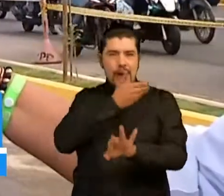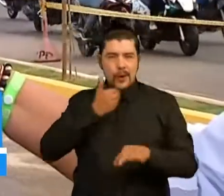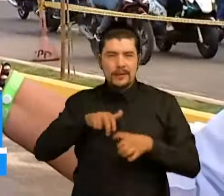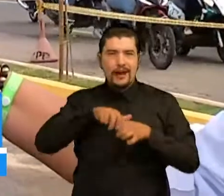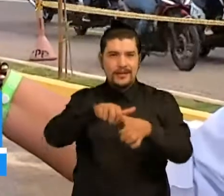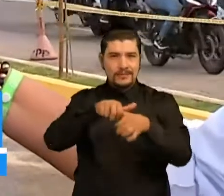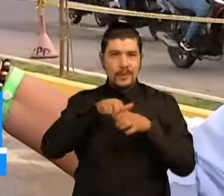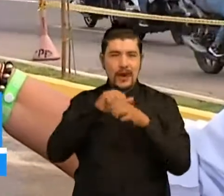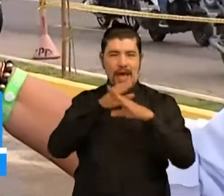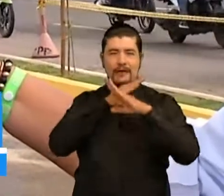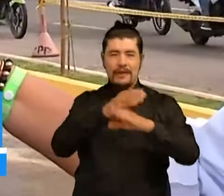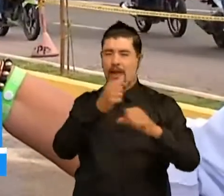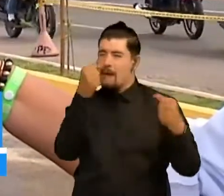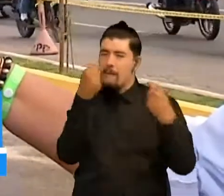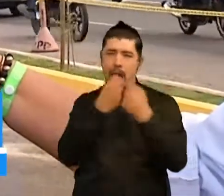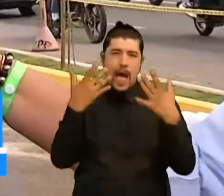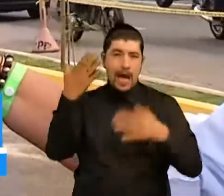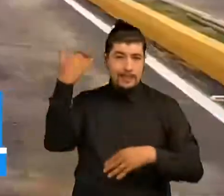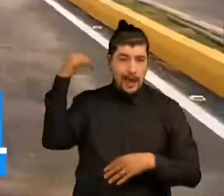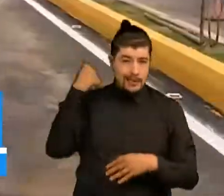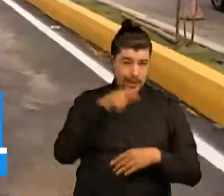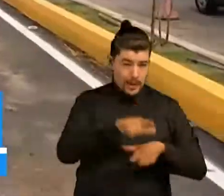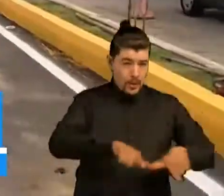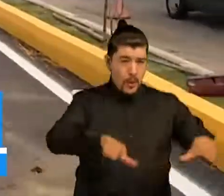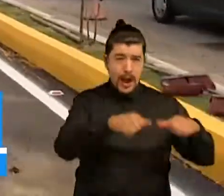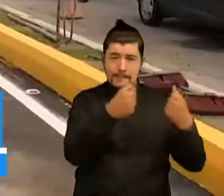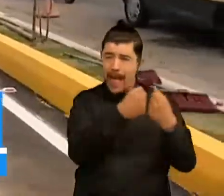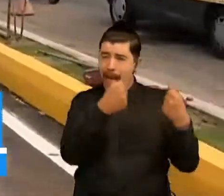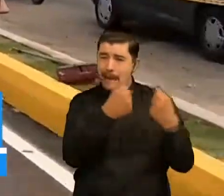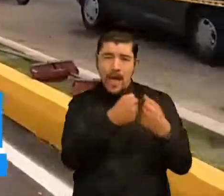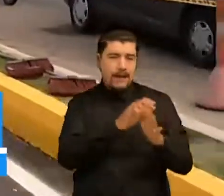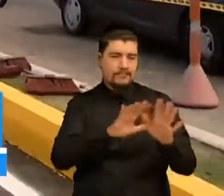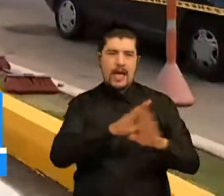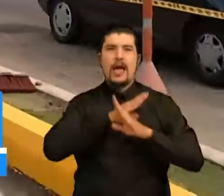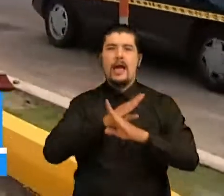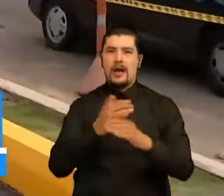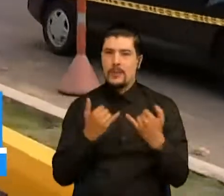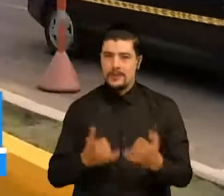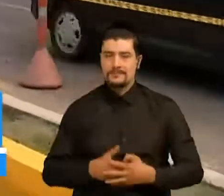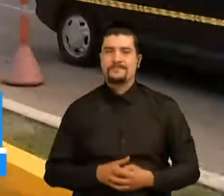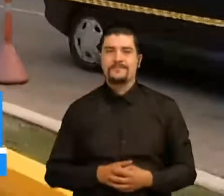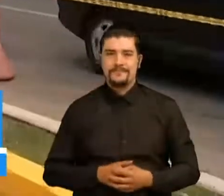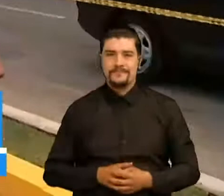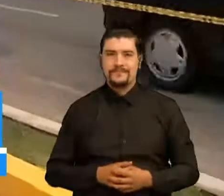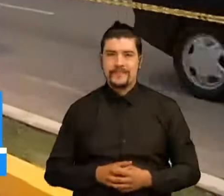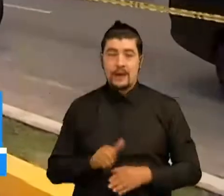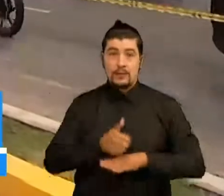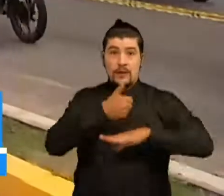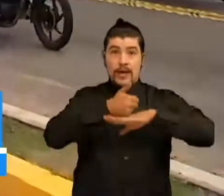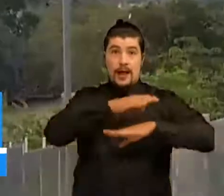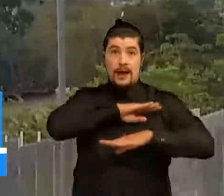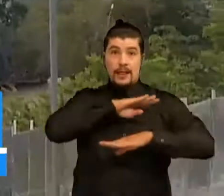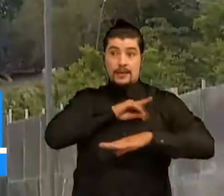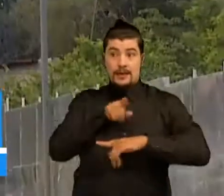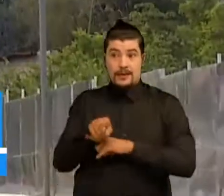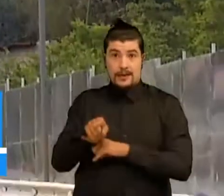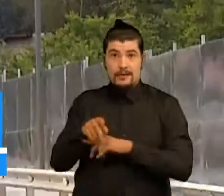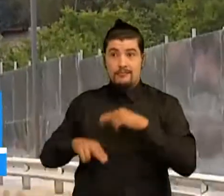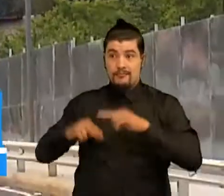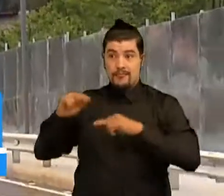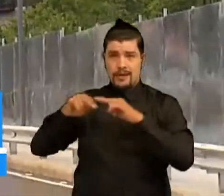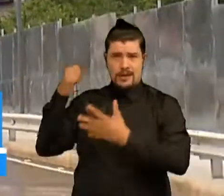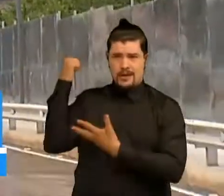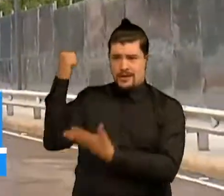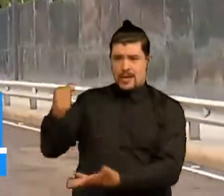movilidad evitar la accidentalidad que se presentaba en este punto esta obra lograda por la primera autoridad de los florideños y la nación tuvo una inversión